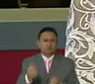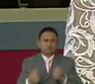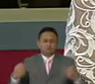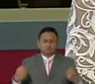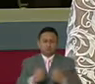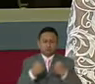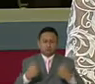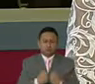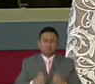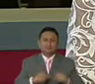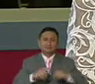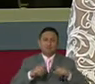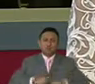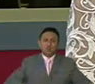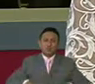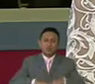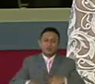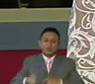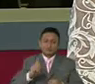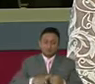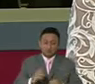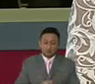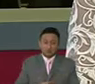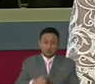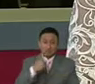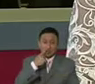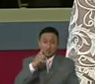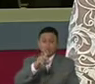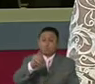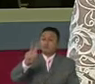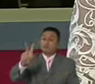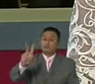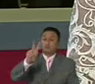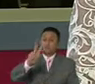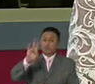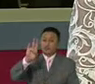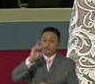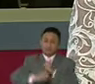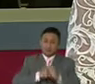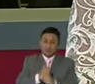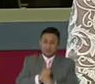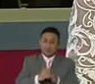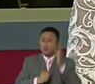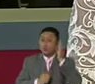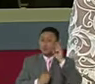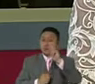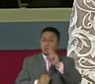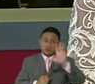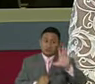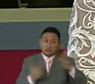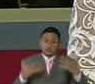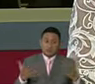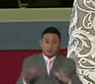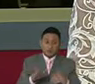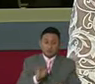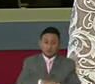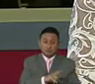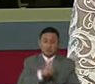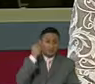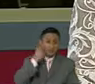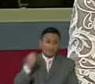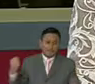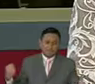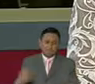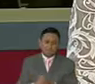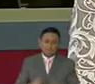se registraron en diferentes puntos de la capital. Un hombre de 27 años y una mujer de 25 fallecieron tras estrellarse en Avenida Simón